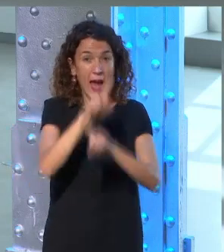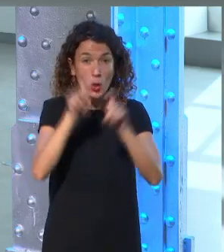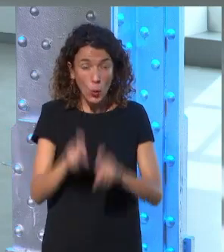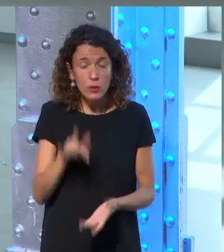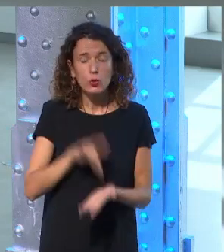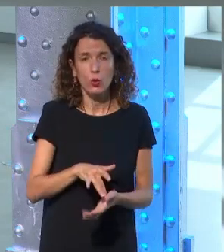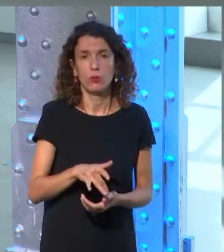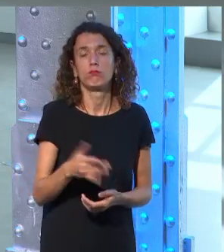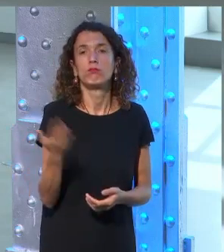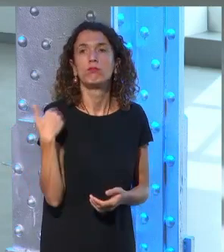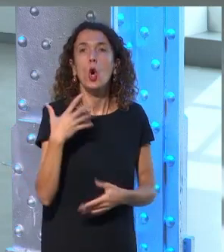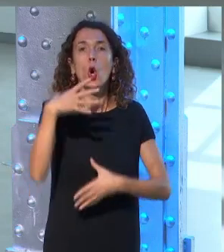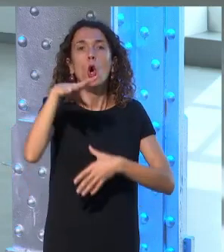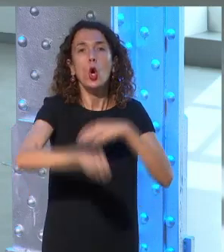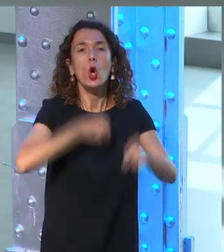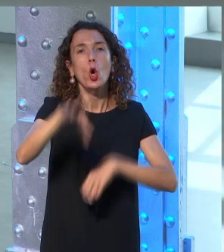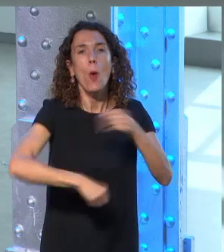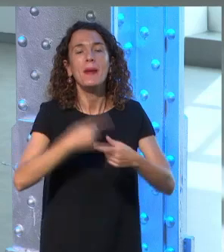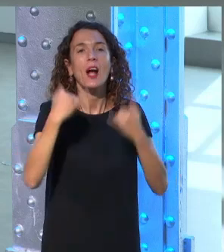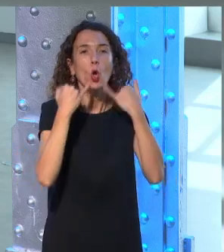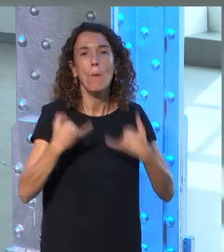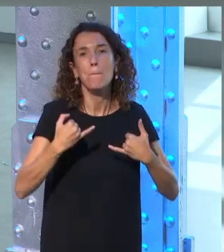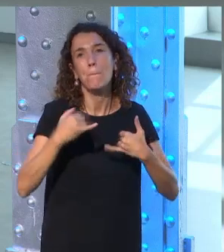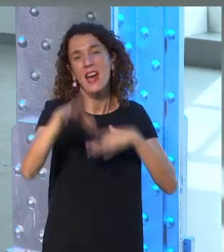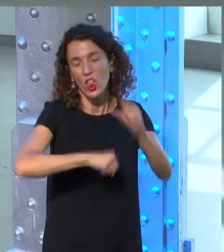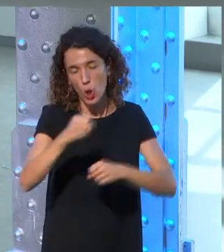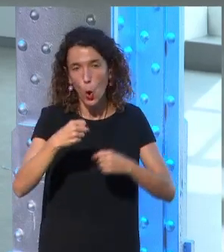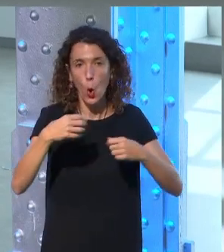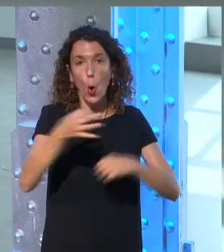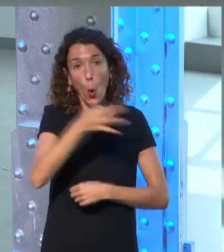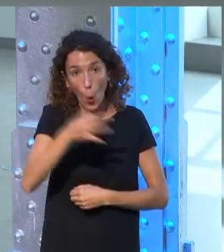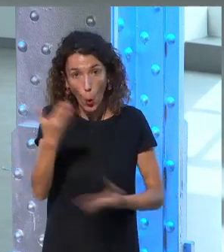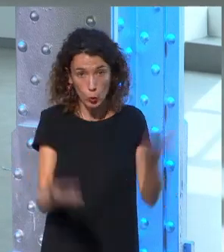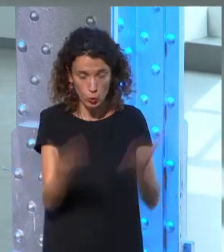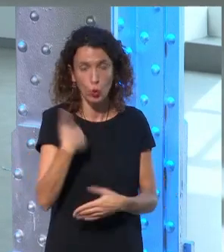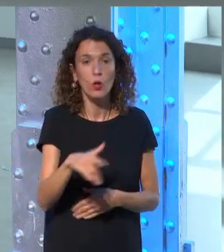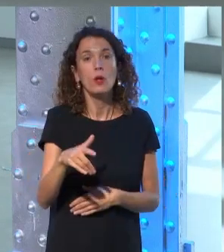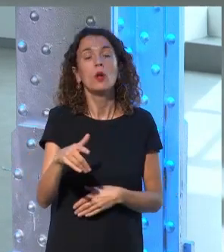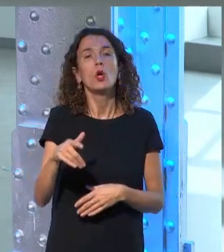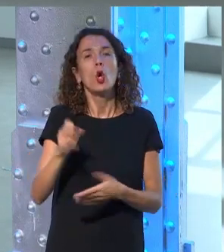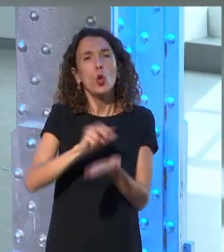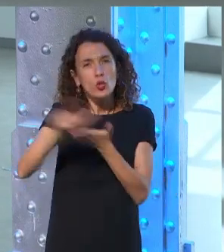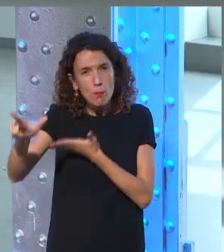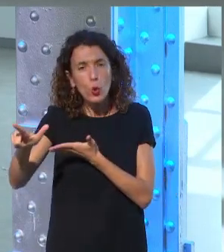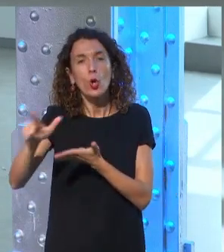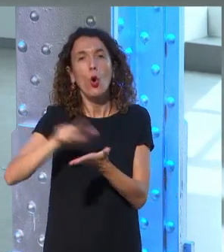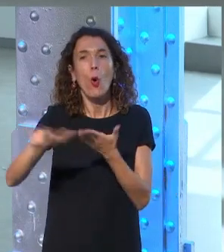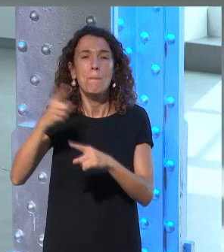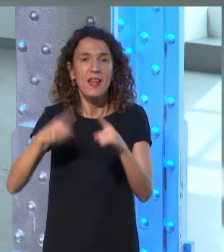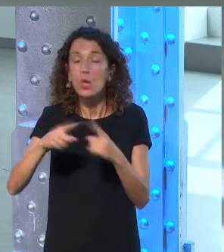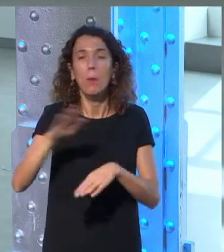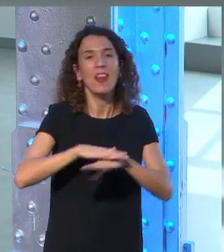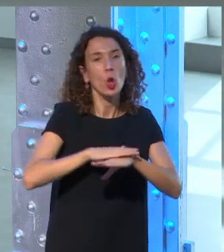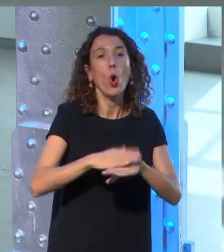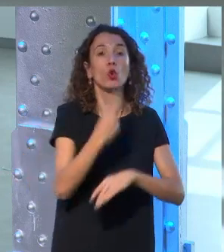en compras de comercio justo en la Unión Europea. El luxemburgués medio, no, perdón, el